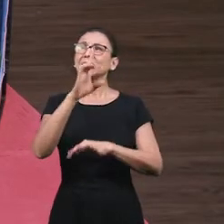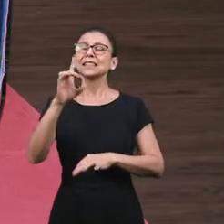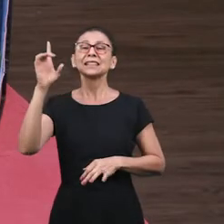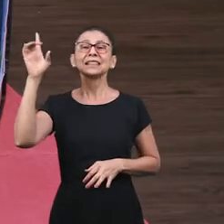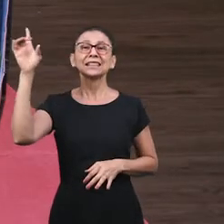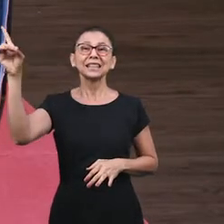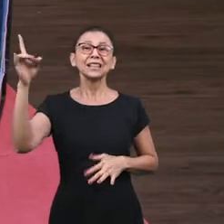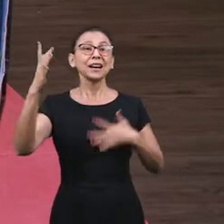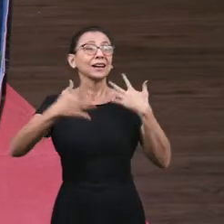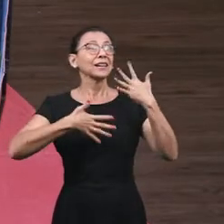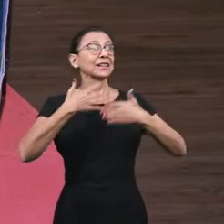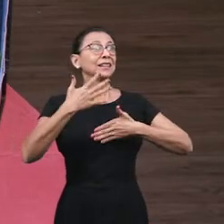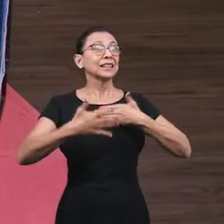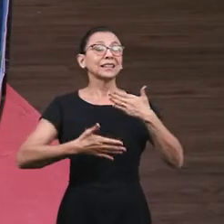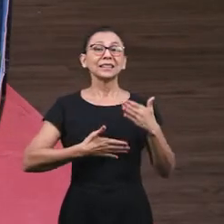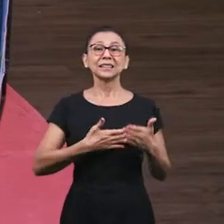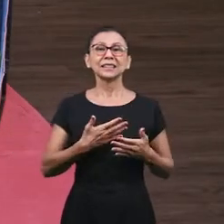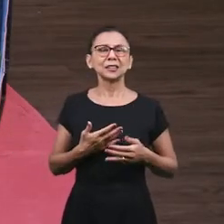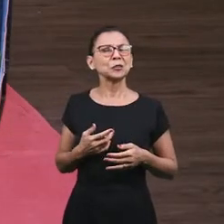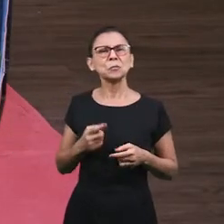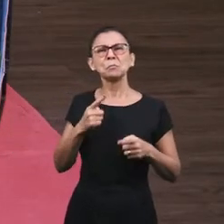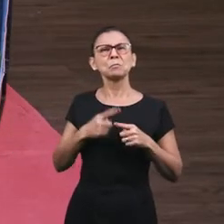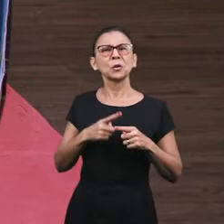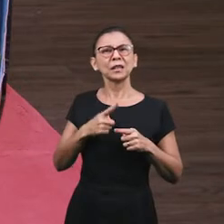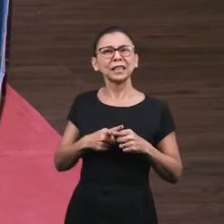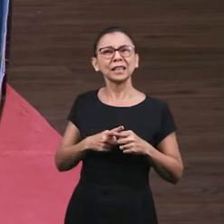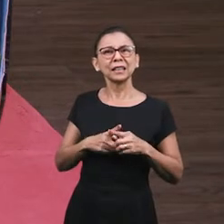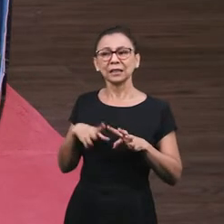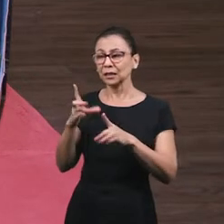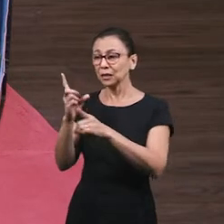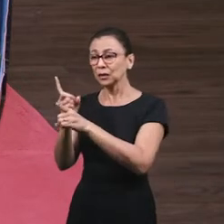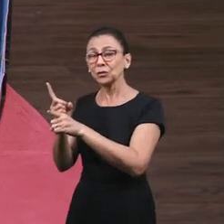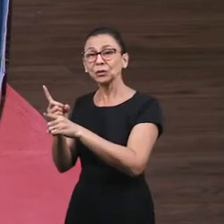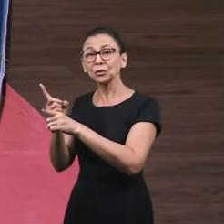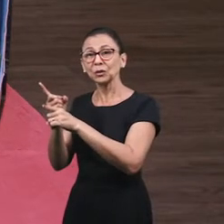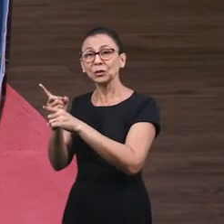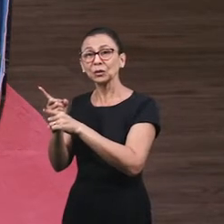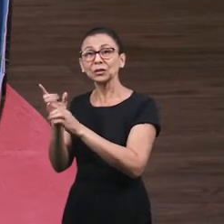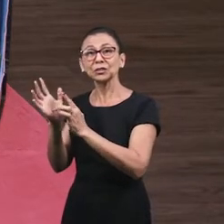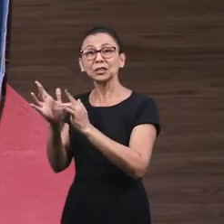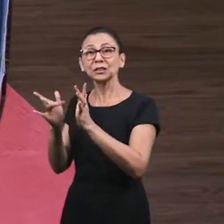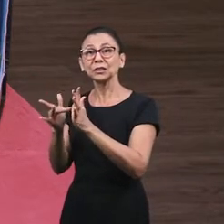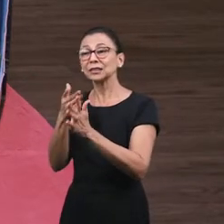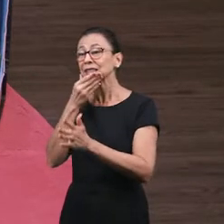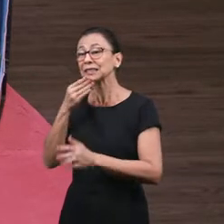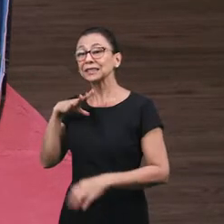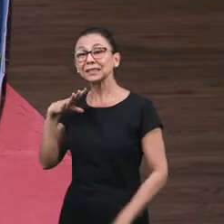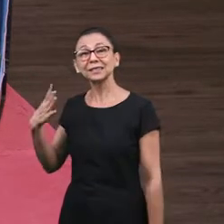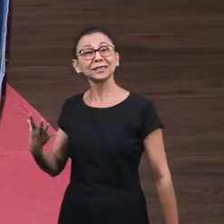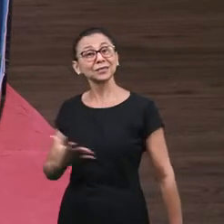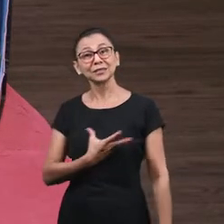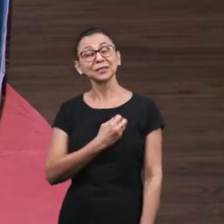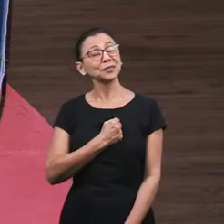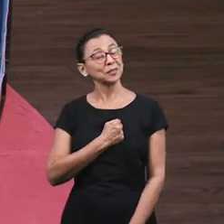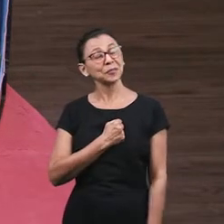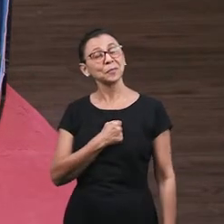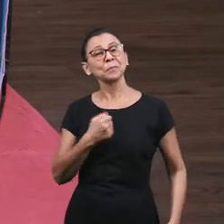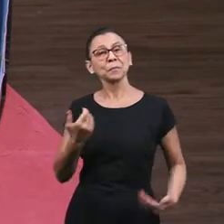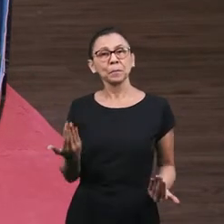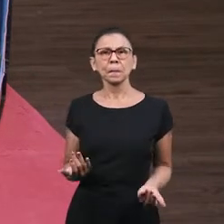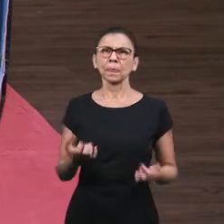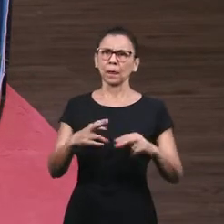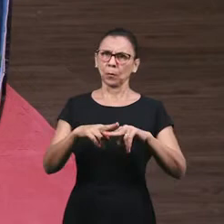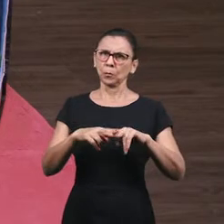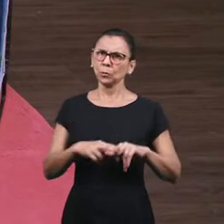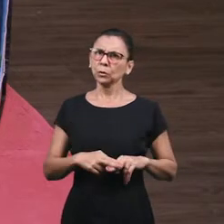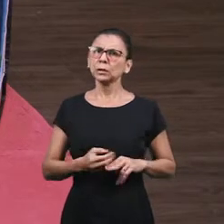Salvador. Niños, Jesús es nuestro Salvador. Y esto es el verdadero sentido